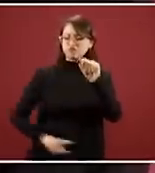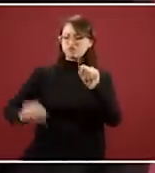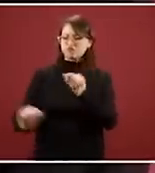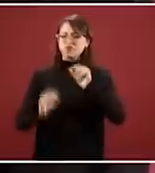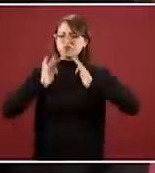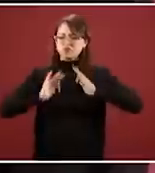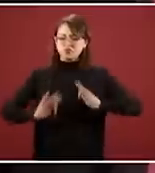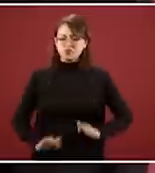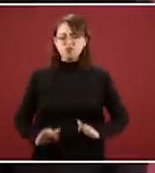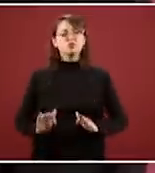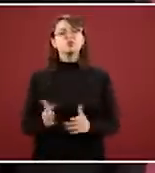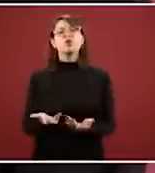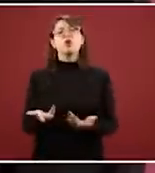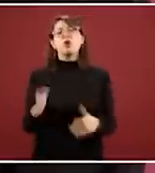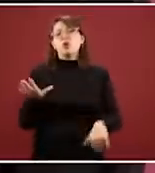el contubernio,